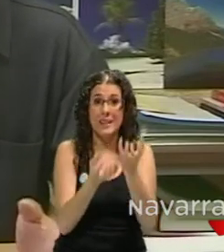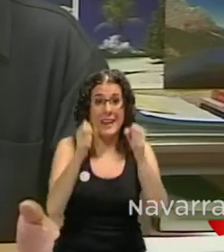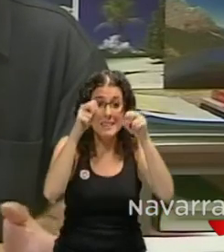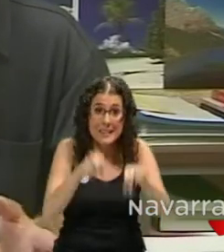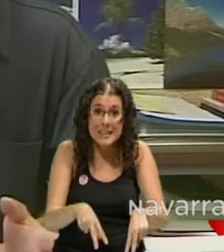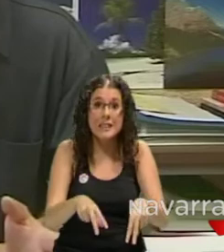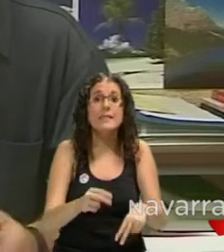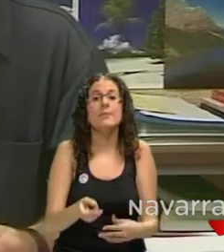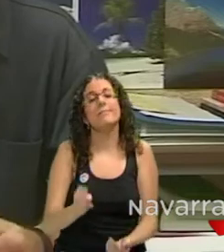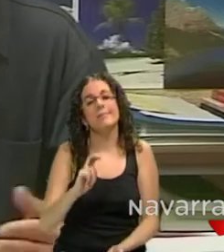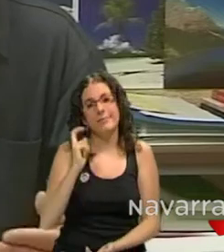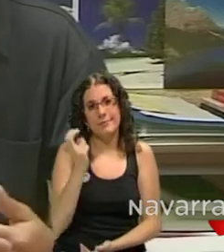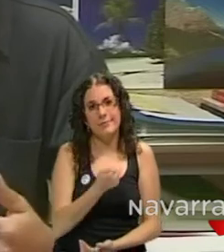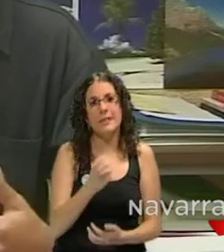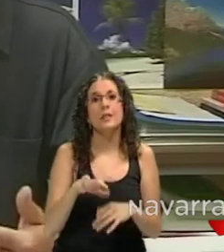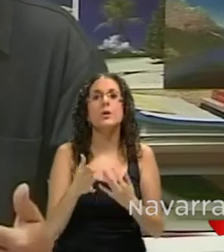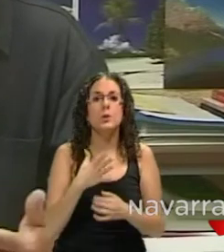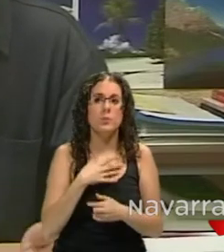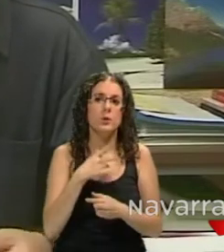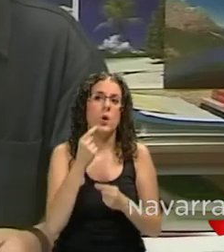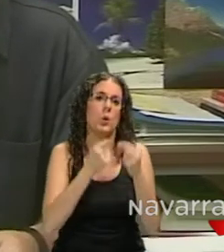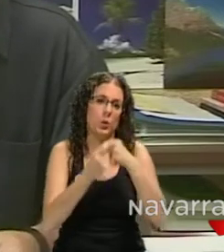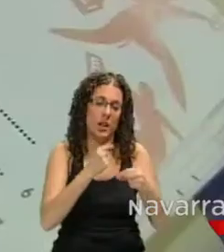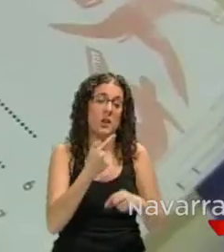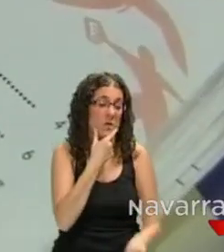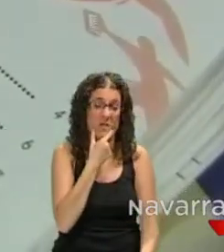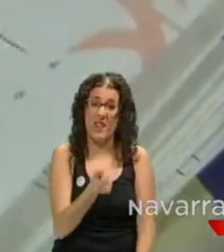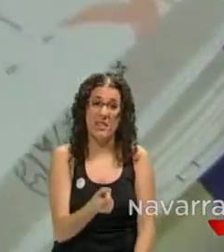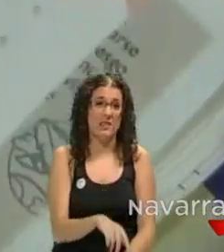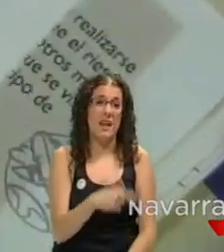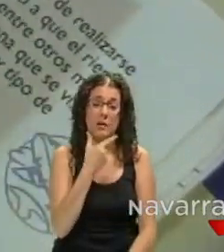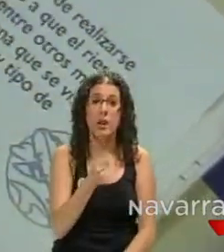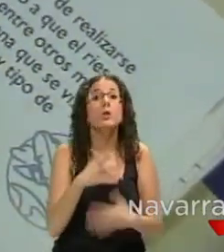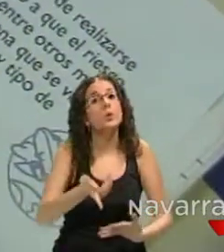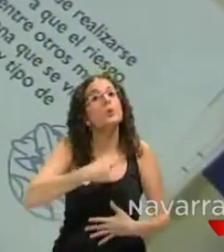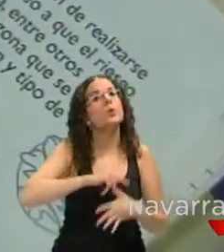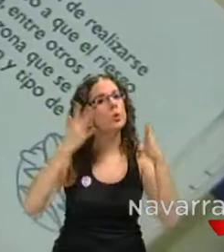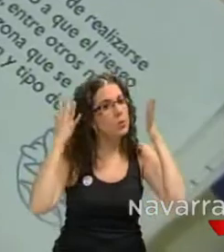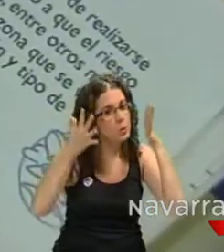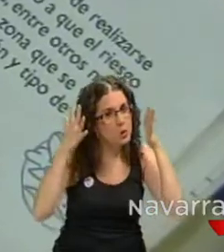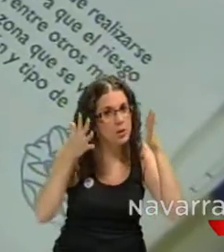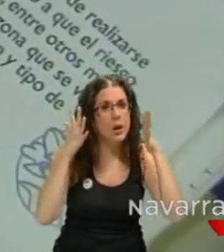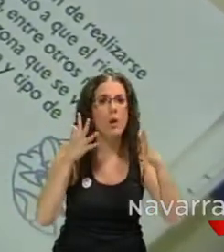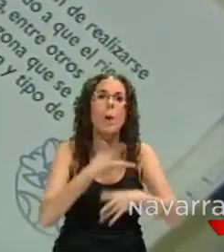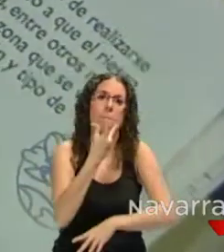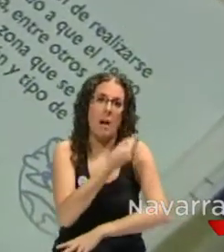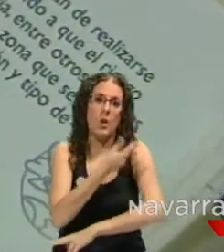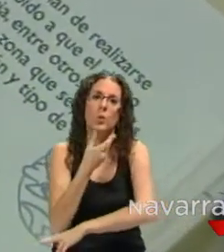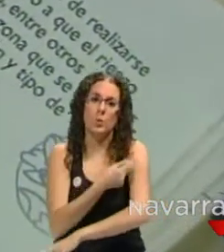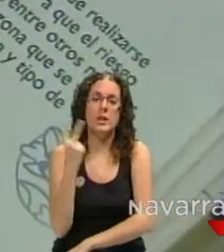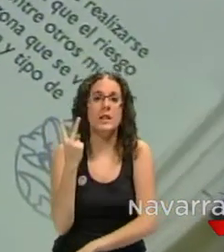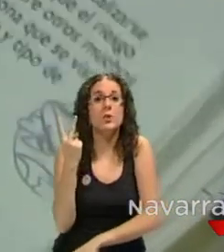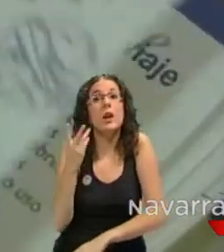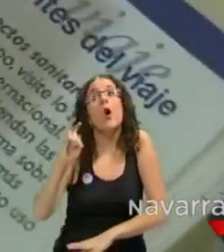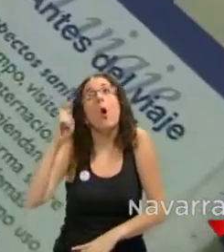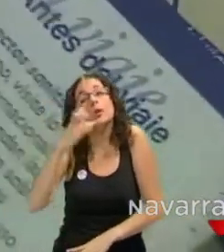cosa este tipo de contagio es una cosa bastante frecuente, y solemos recomendar estas dos vacunas y alguna más